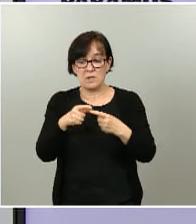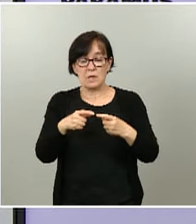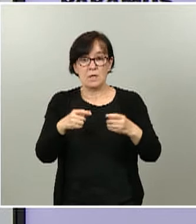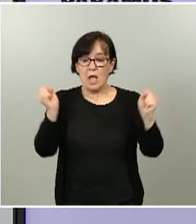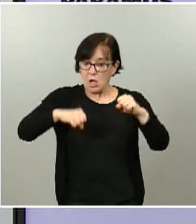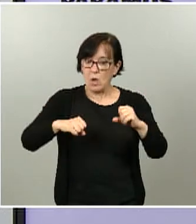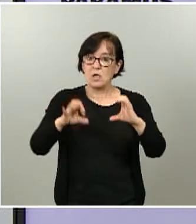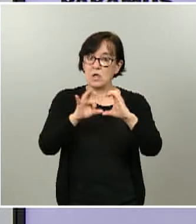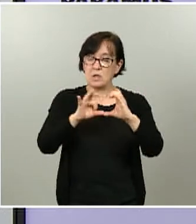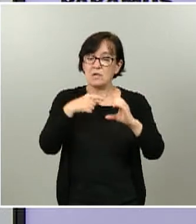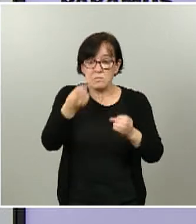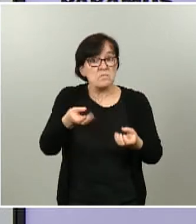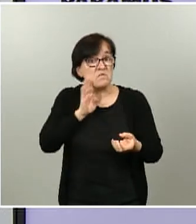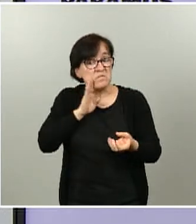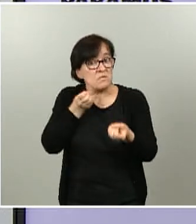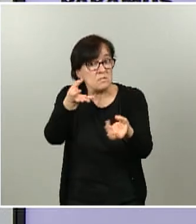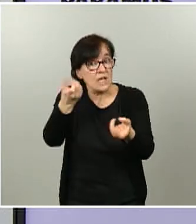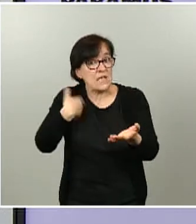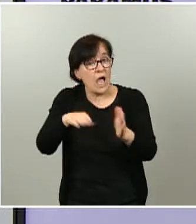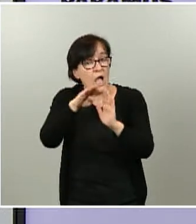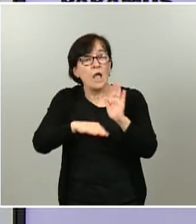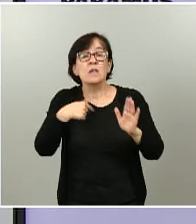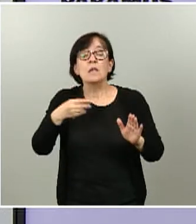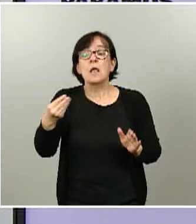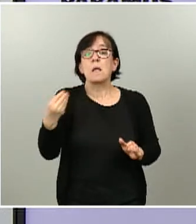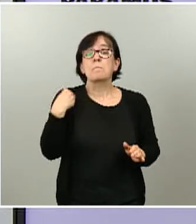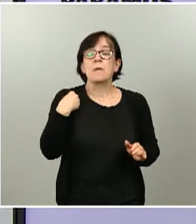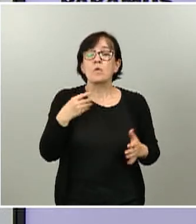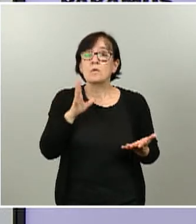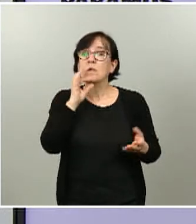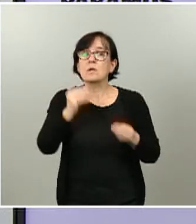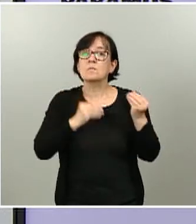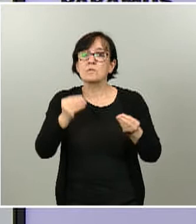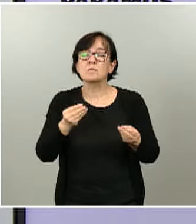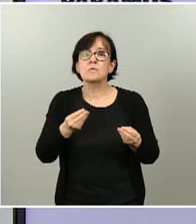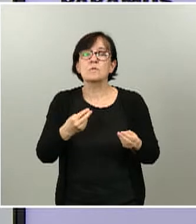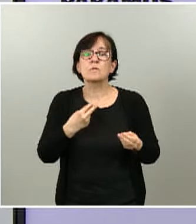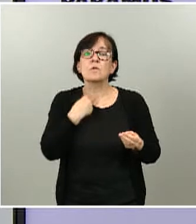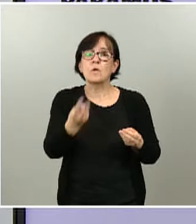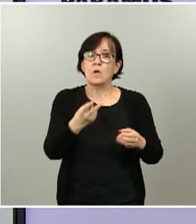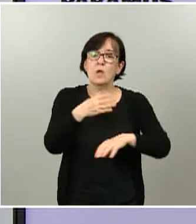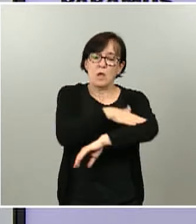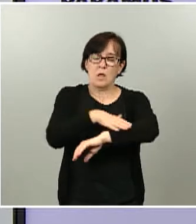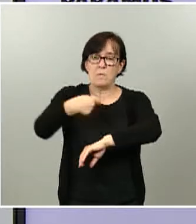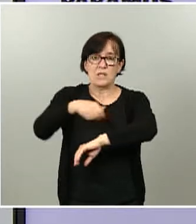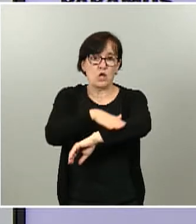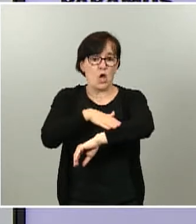términos que ustedes conocen. Y respecto a la pregunta que usted formulaba, también ha habido pronunciamientos del presidente del Gobierno a los que yo no tengo nada más que añadir.